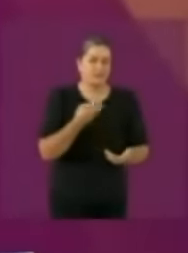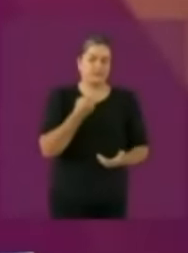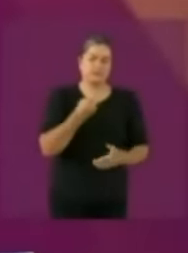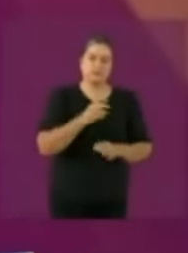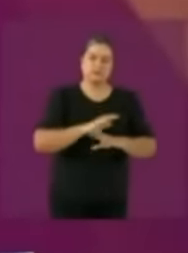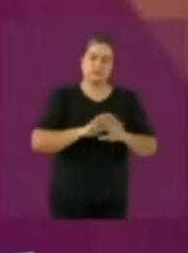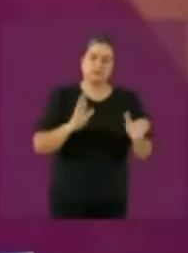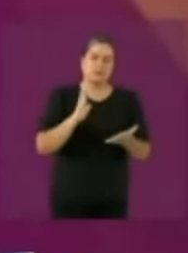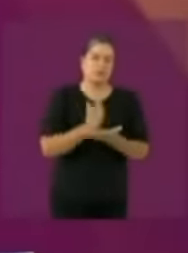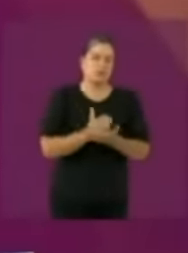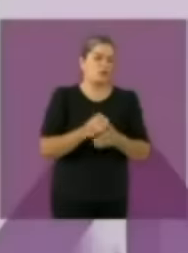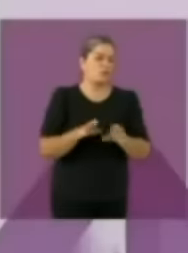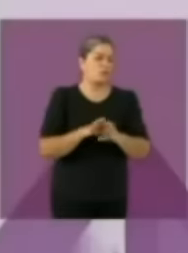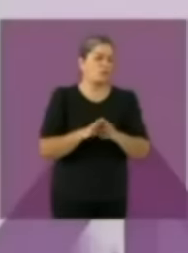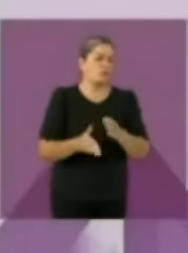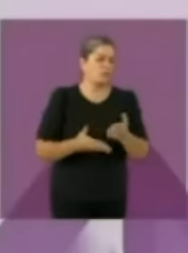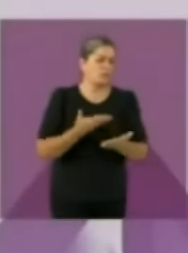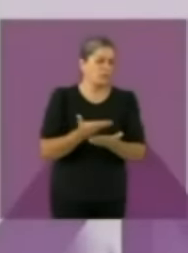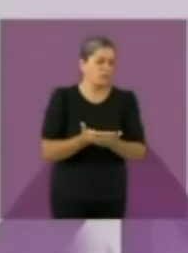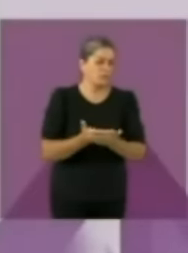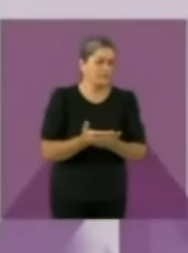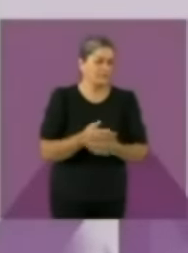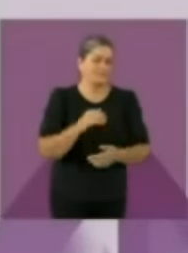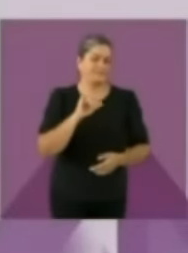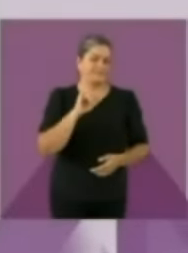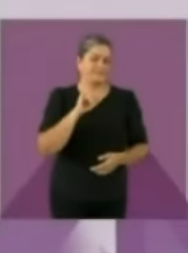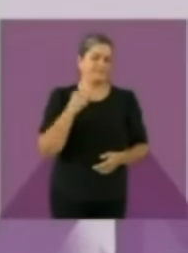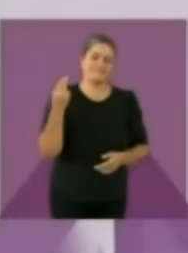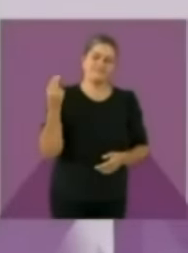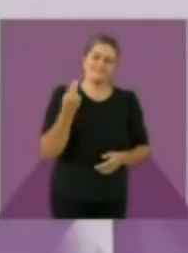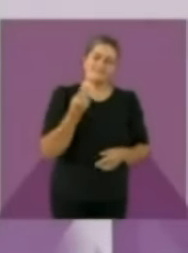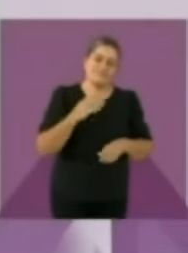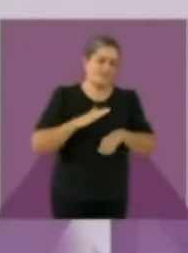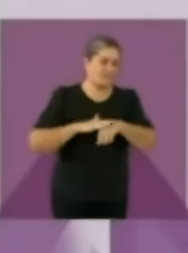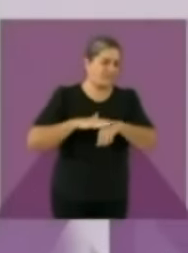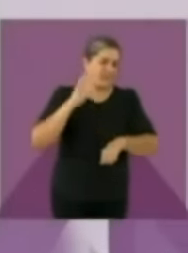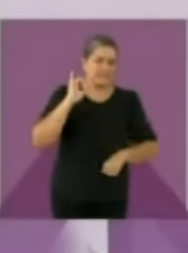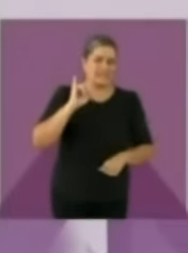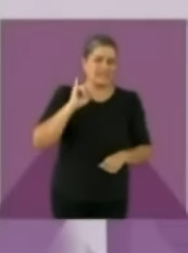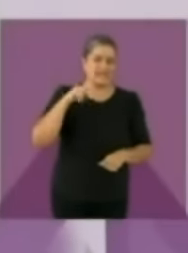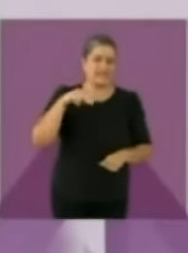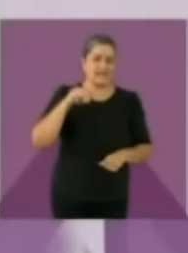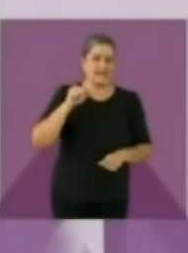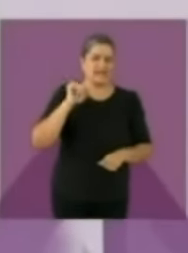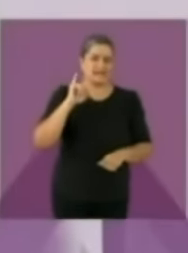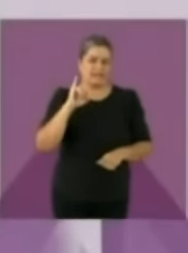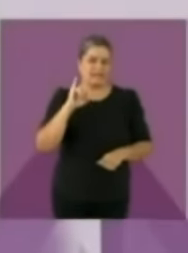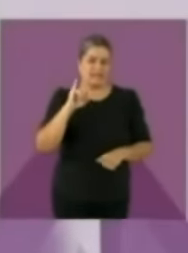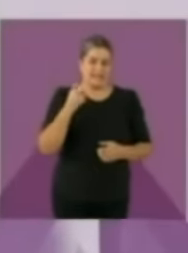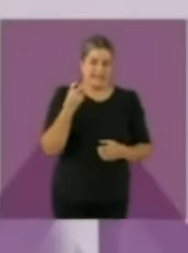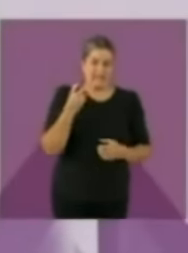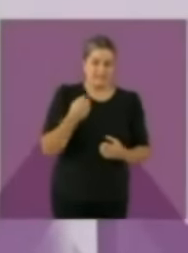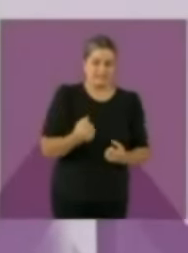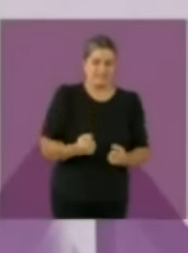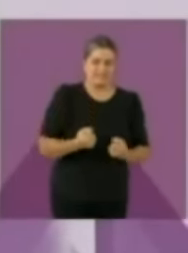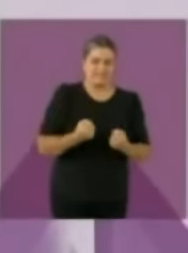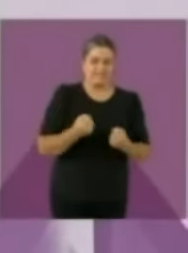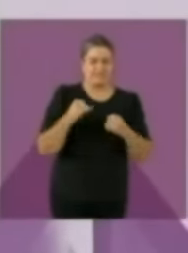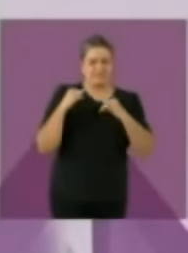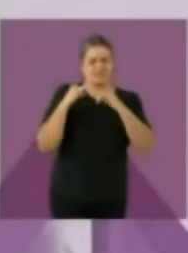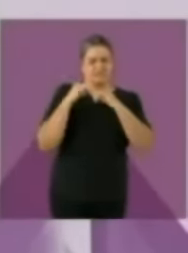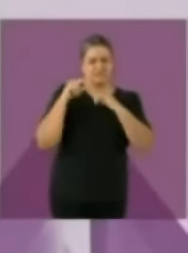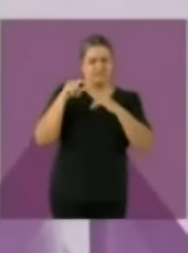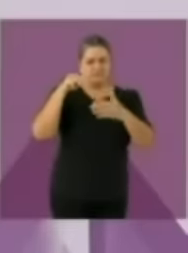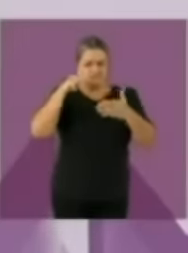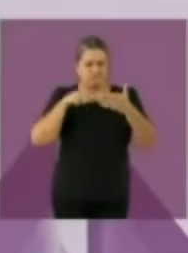del PRD y está bien así porque ni los perredistas se acuerdan de sí mismos. Pero vimos a una Xóchitl Gálvez tratando